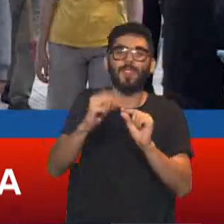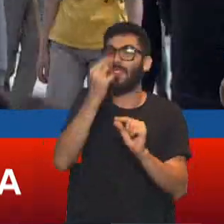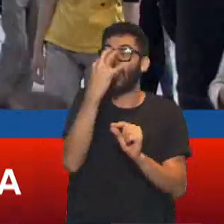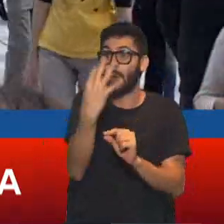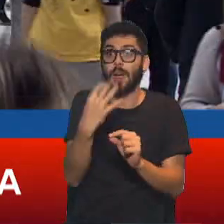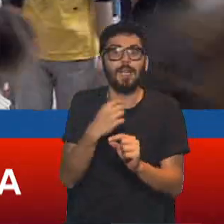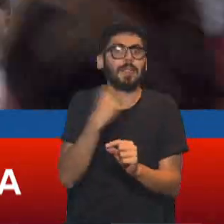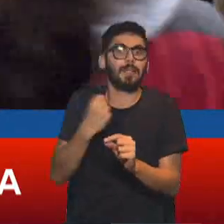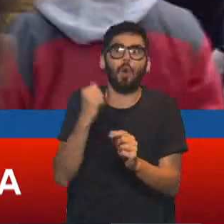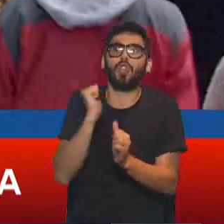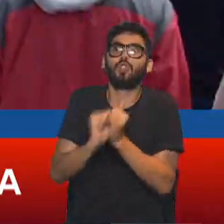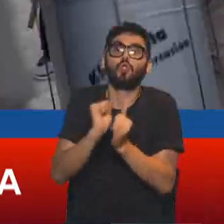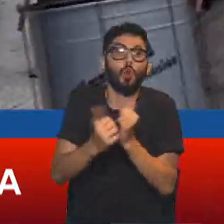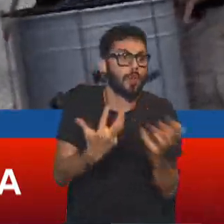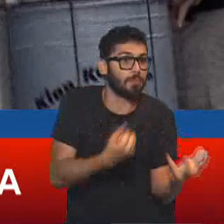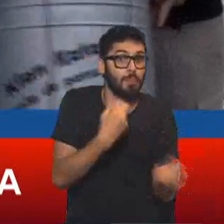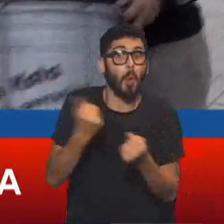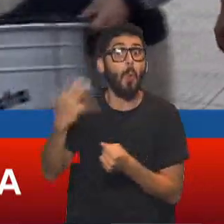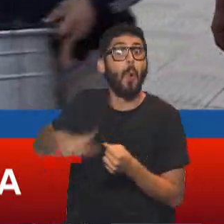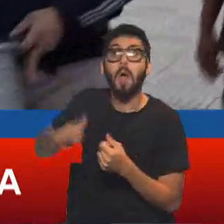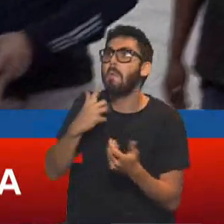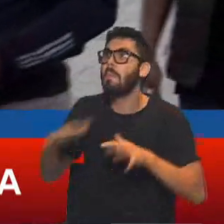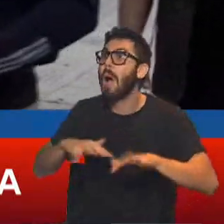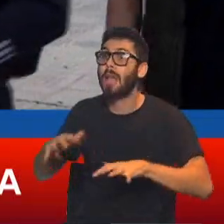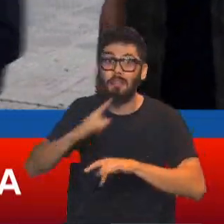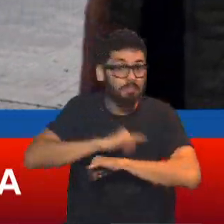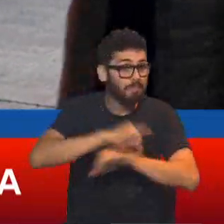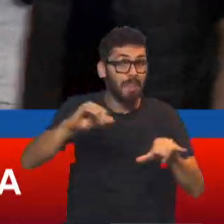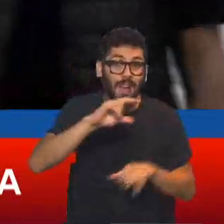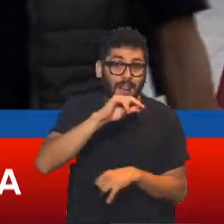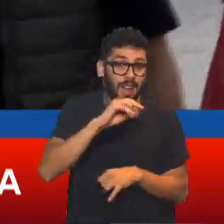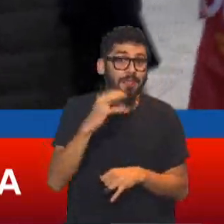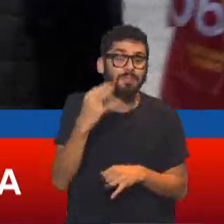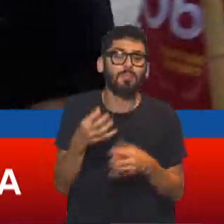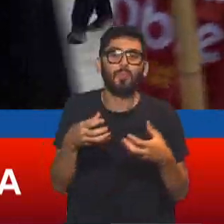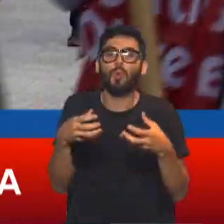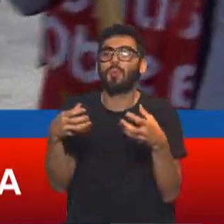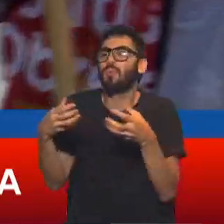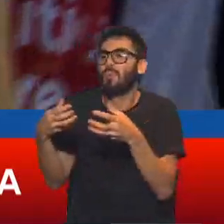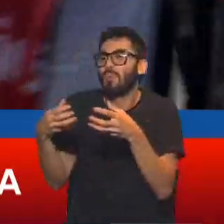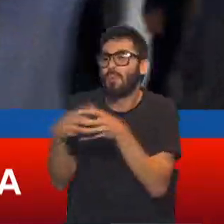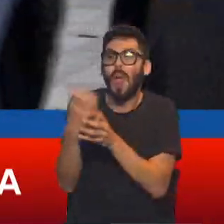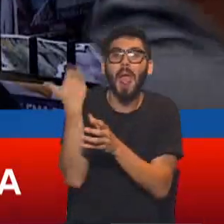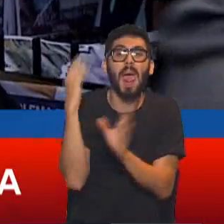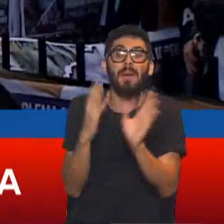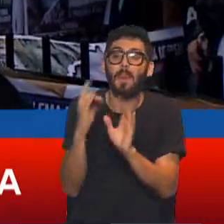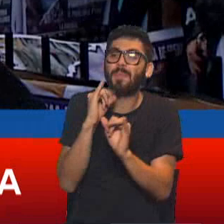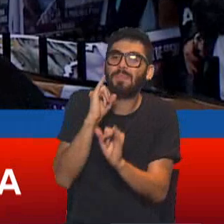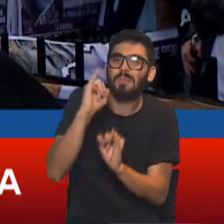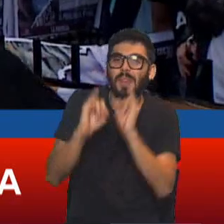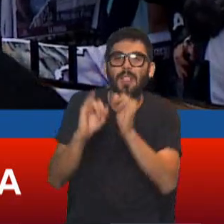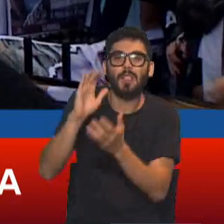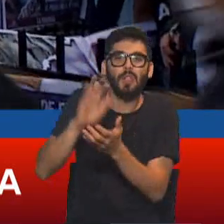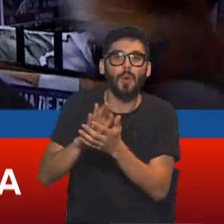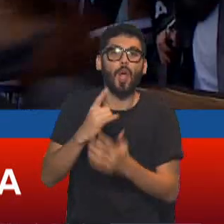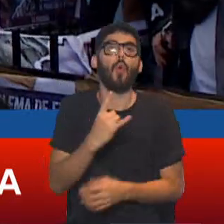silenciada porque no había información de lo que pasaba en los barrios. Aún en los recortes más progresistas o comprometidos de la época había información sobre la